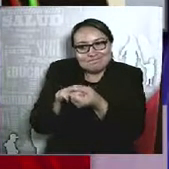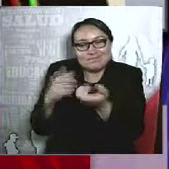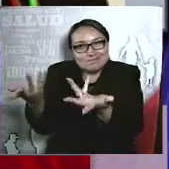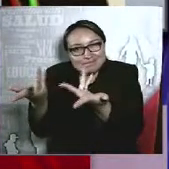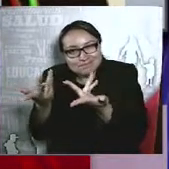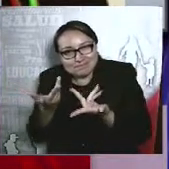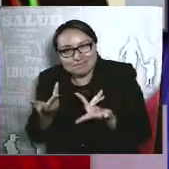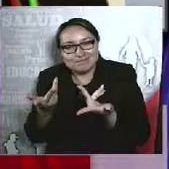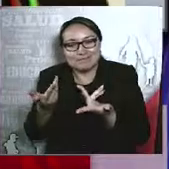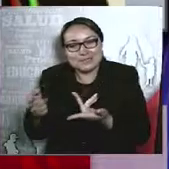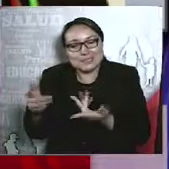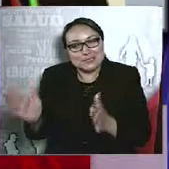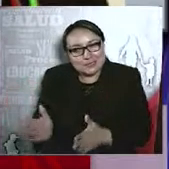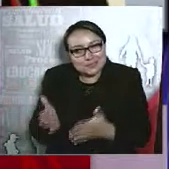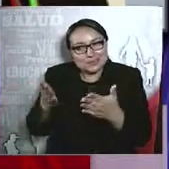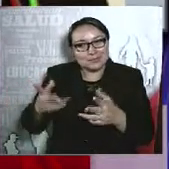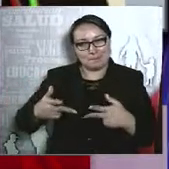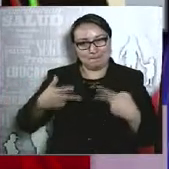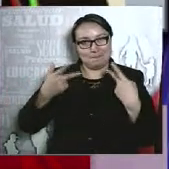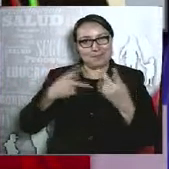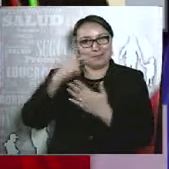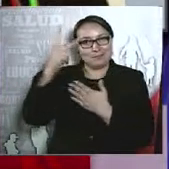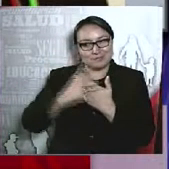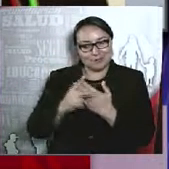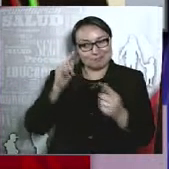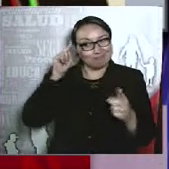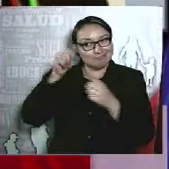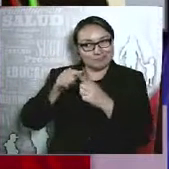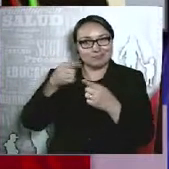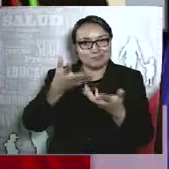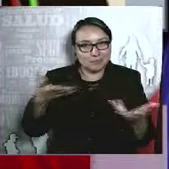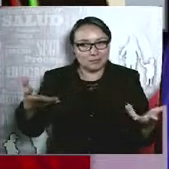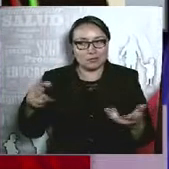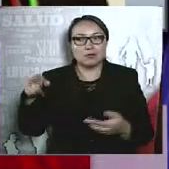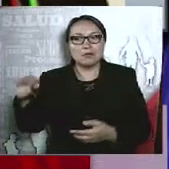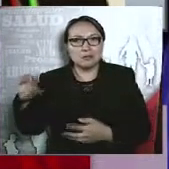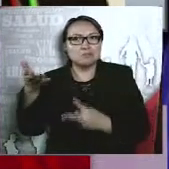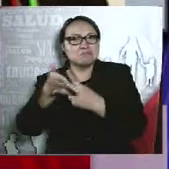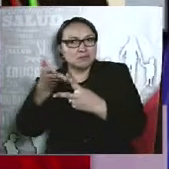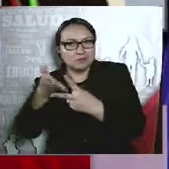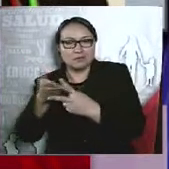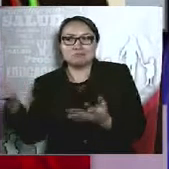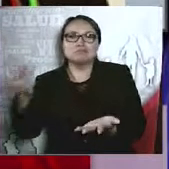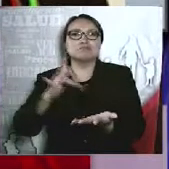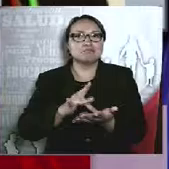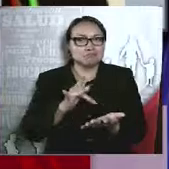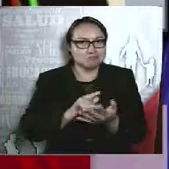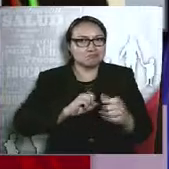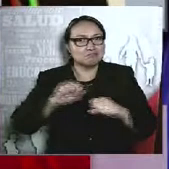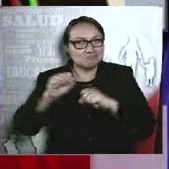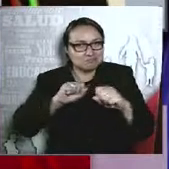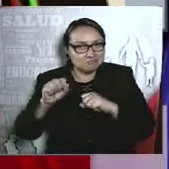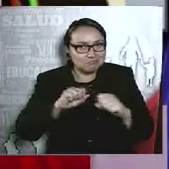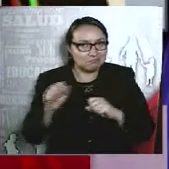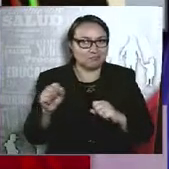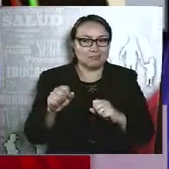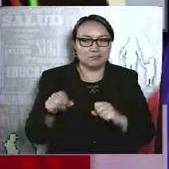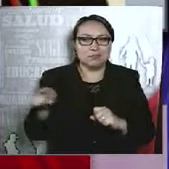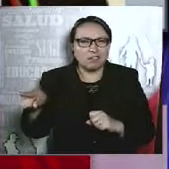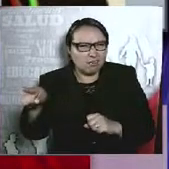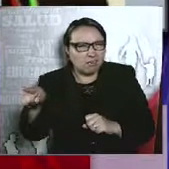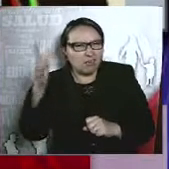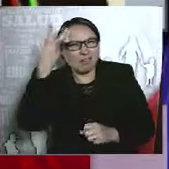para ayudar a construir un proyecto de vida. Más de la mitad de ellos asisten a sus actividades. Avanzan en sus rutas de reintegración no porque perciban